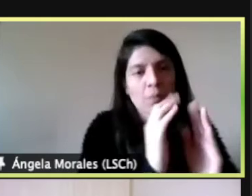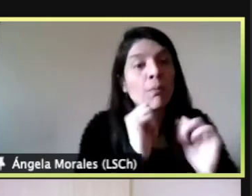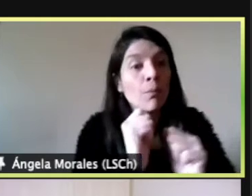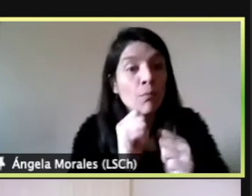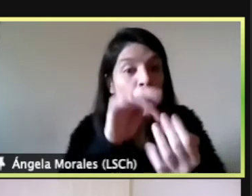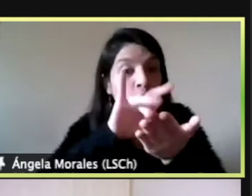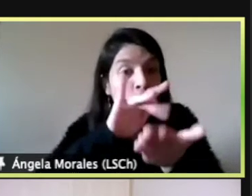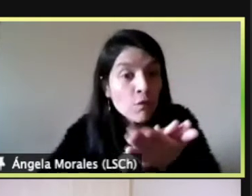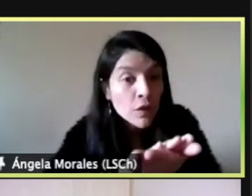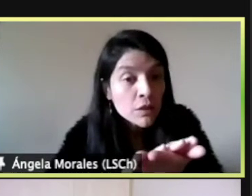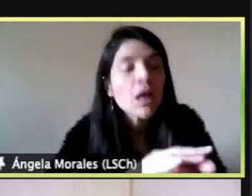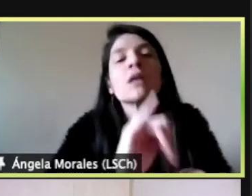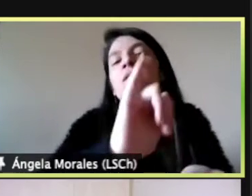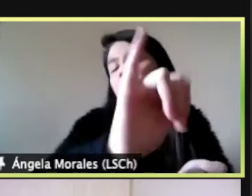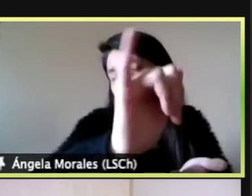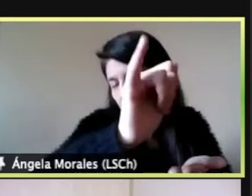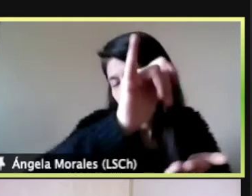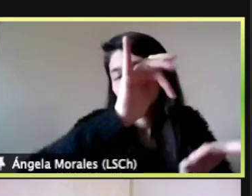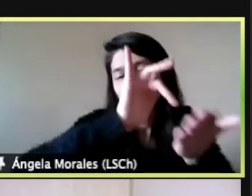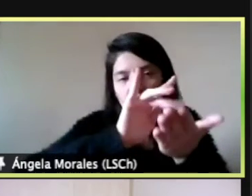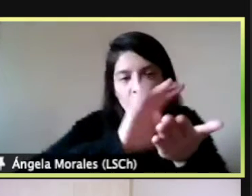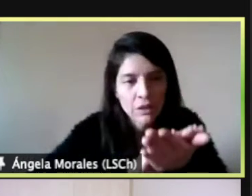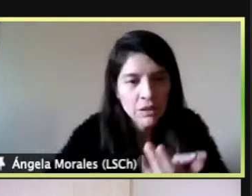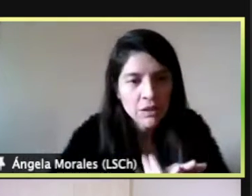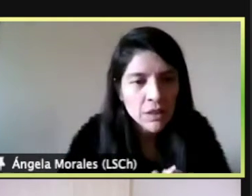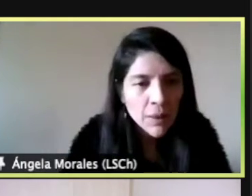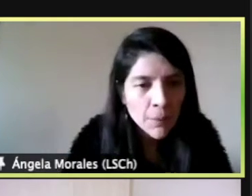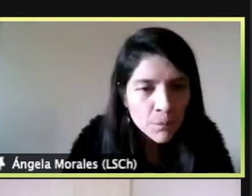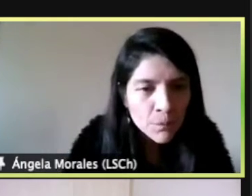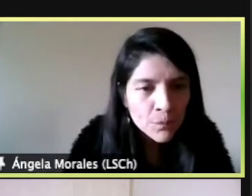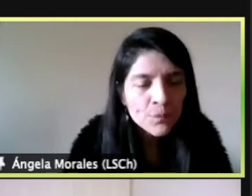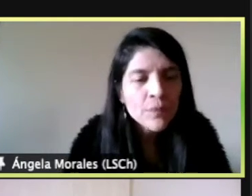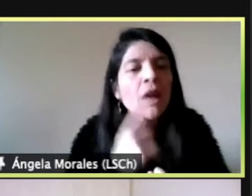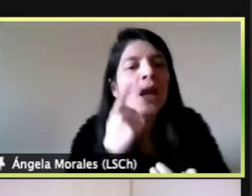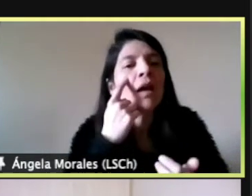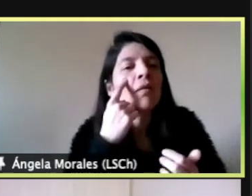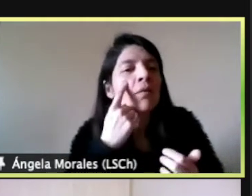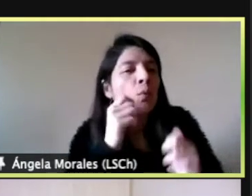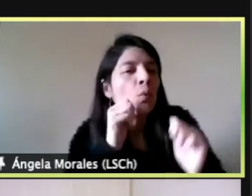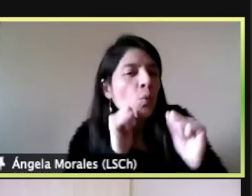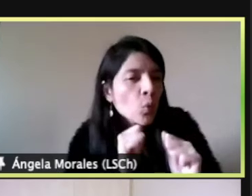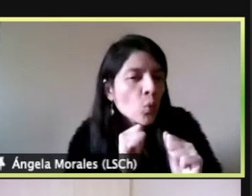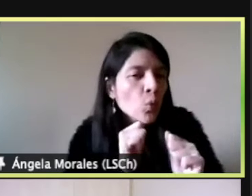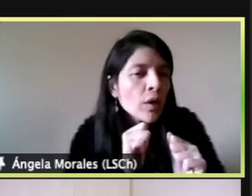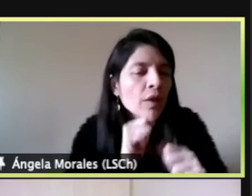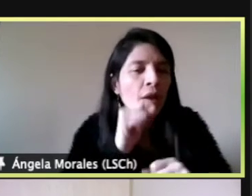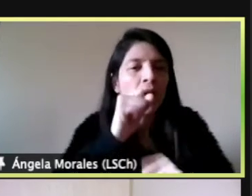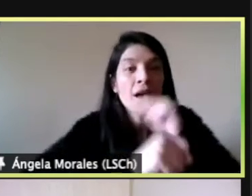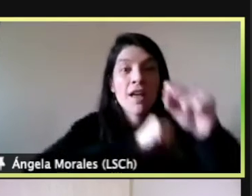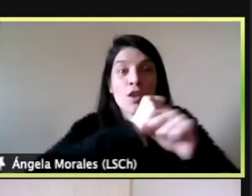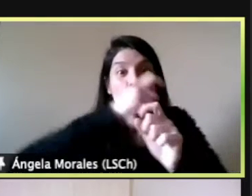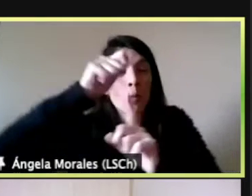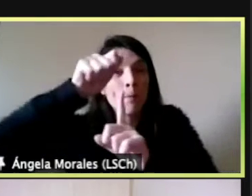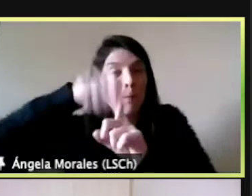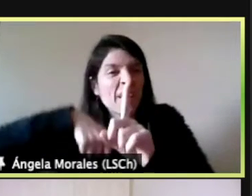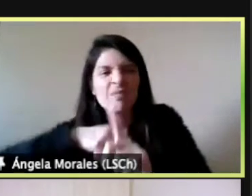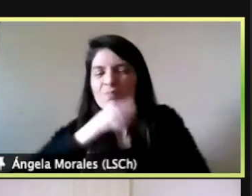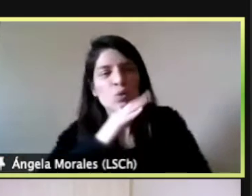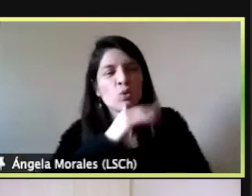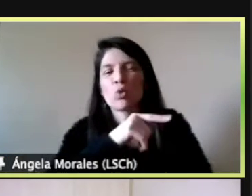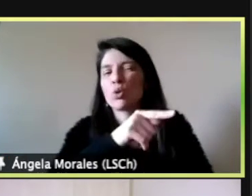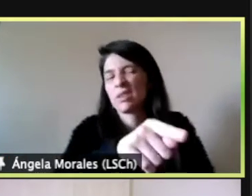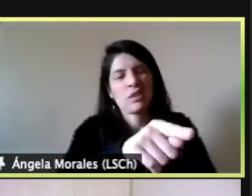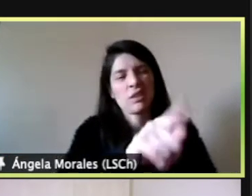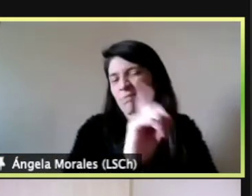dejado como fecha. A ver si es que nos da. Debería ser como año-mes, pero no existe esa forma acá. Entonces